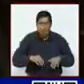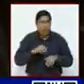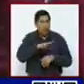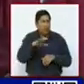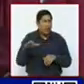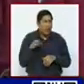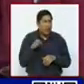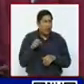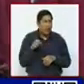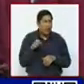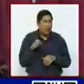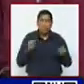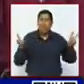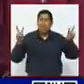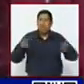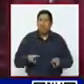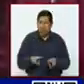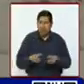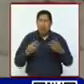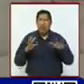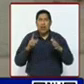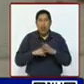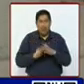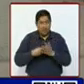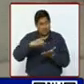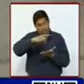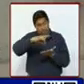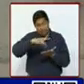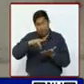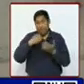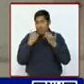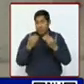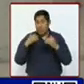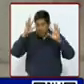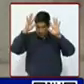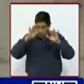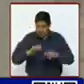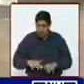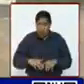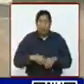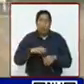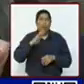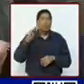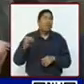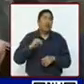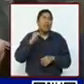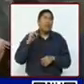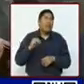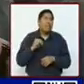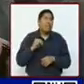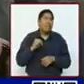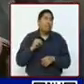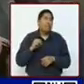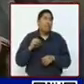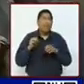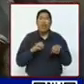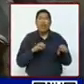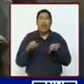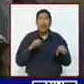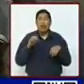sector de los valles que ya han iniciado su siembra, que usted decía, gracias a esta lluvia. El día martes se